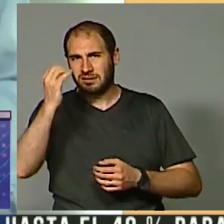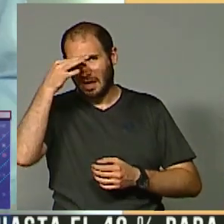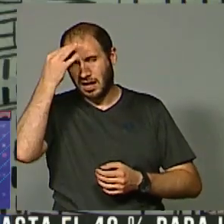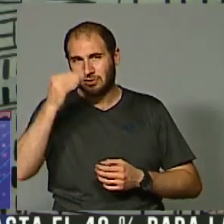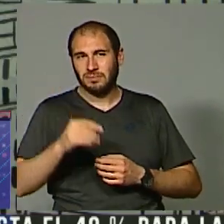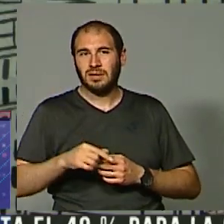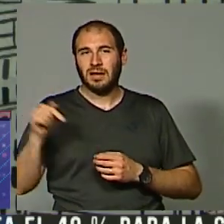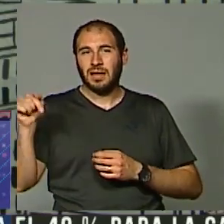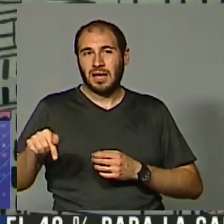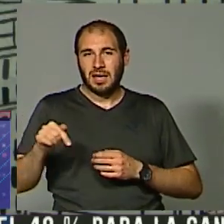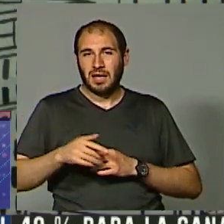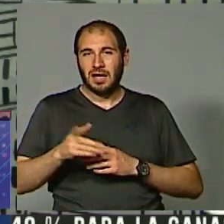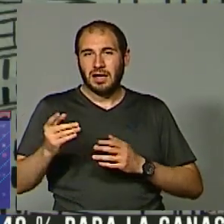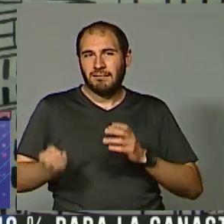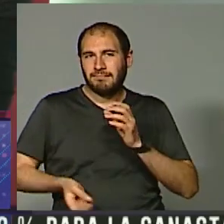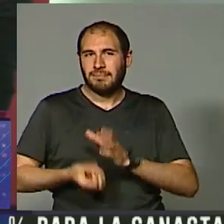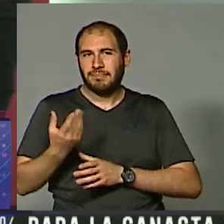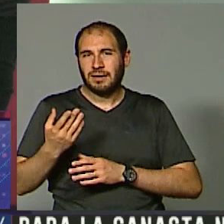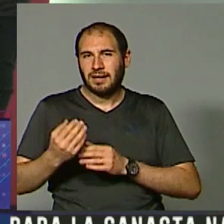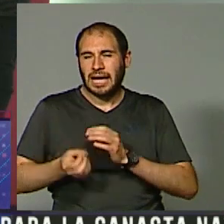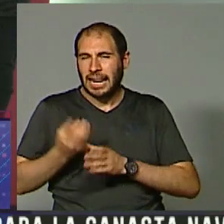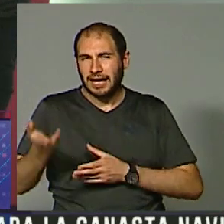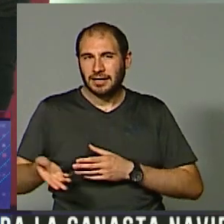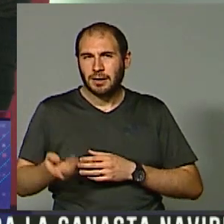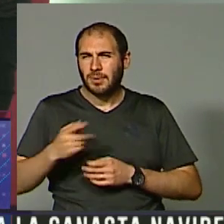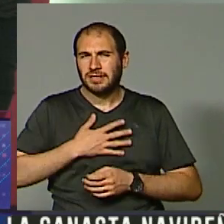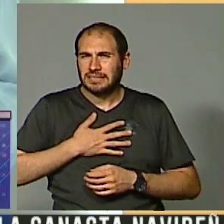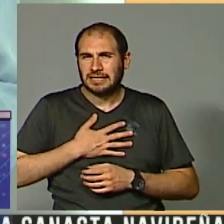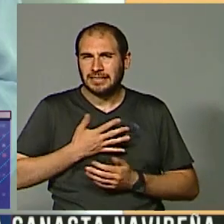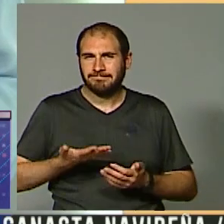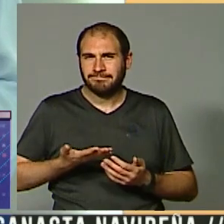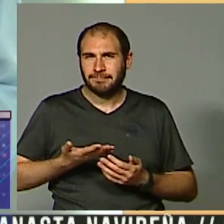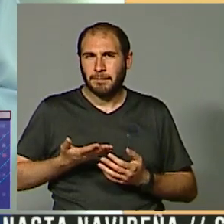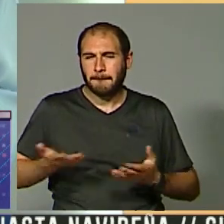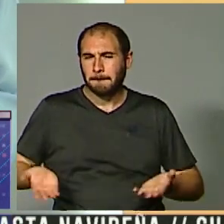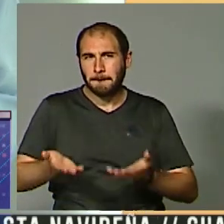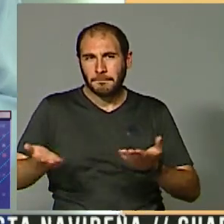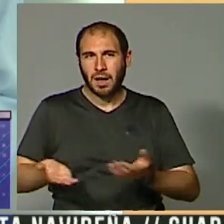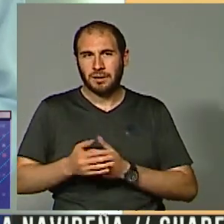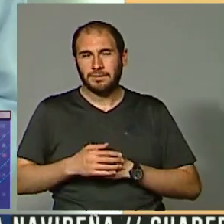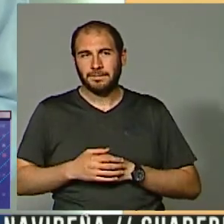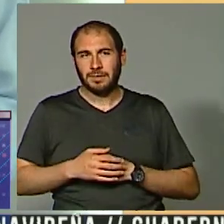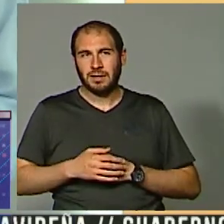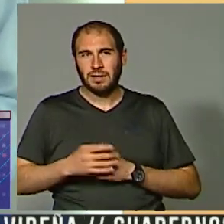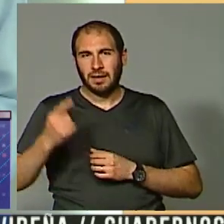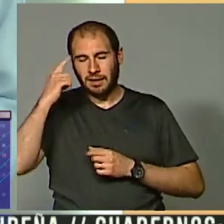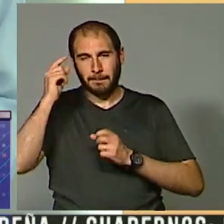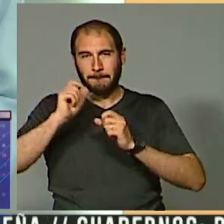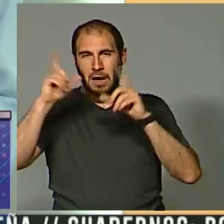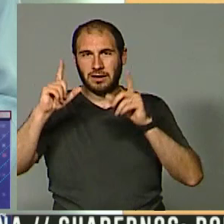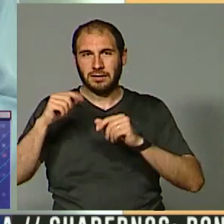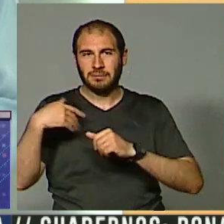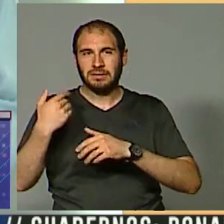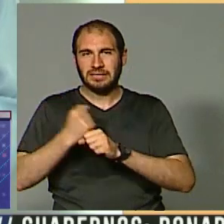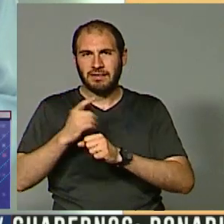A partir de esto que generaste, que creaste, ¿sentís como el motor encendido y la lamparita como para empezar